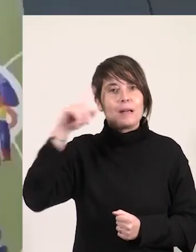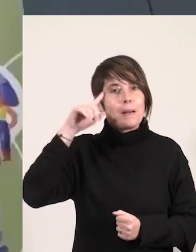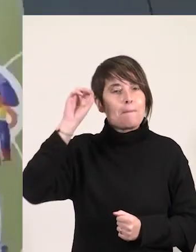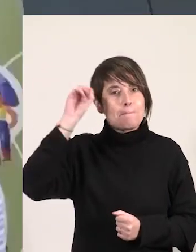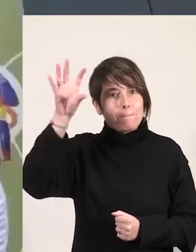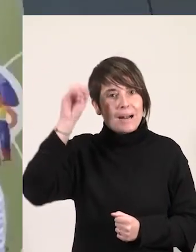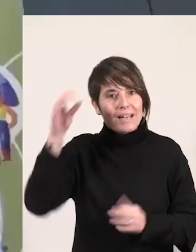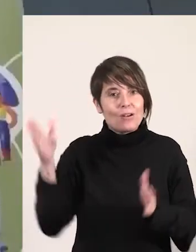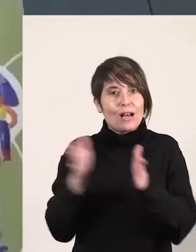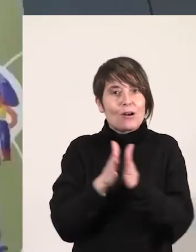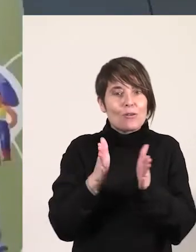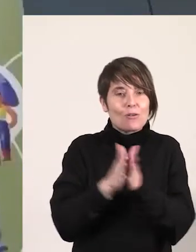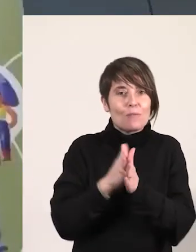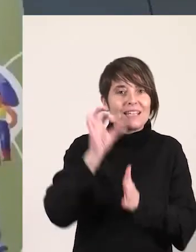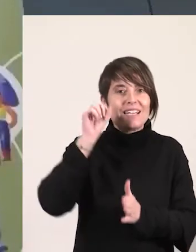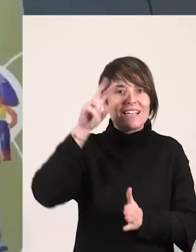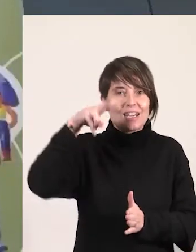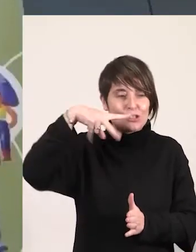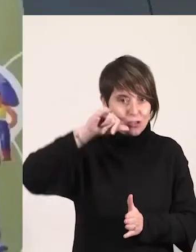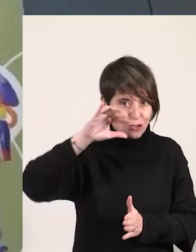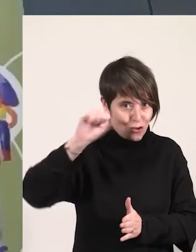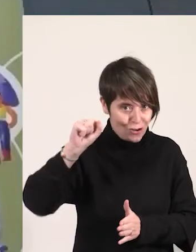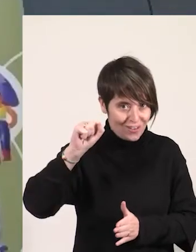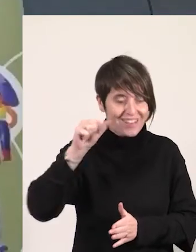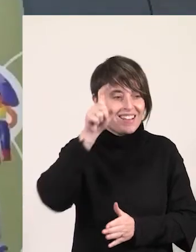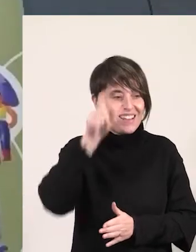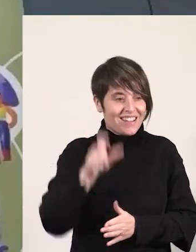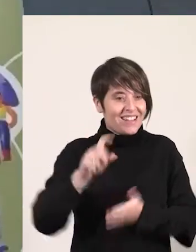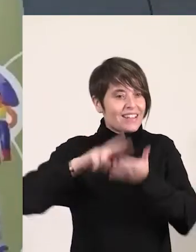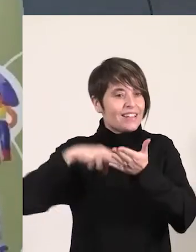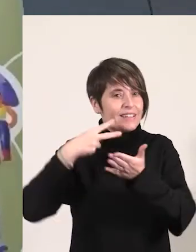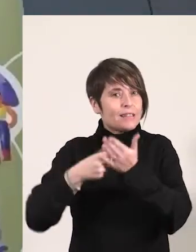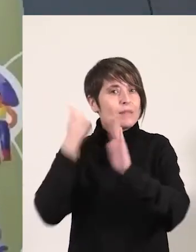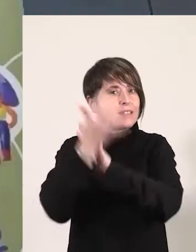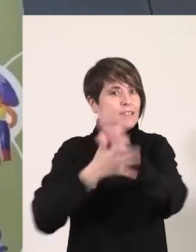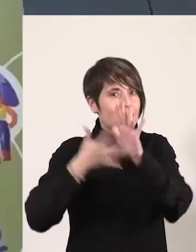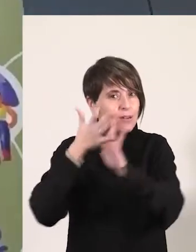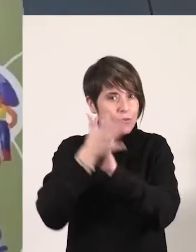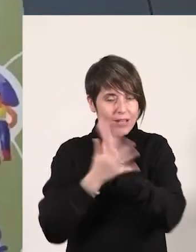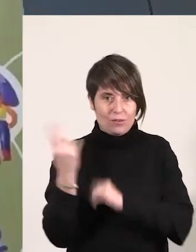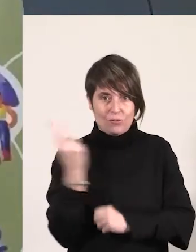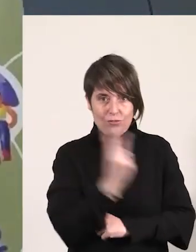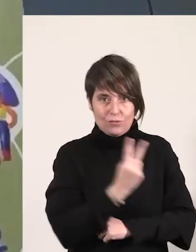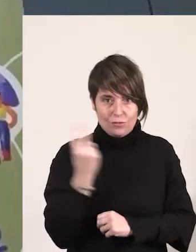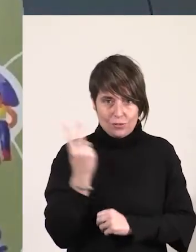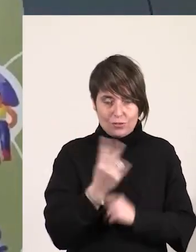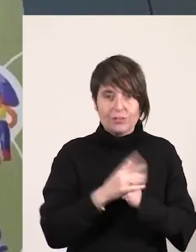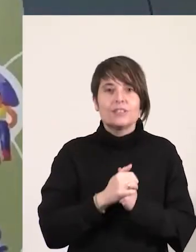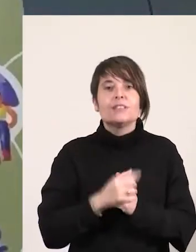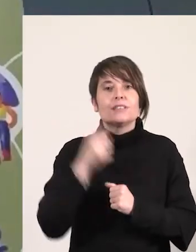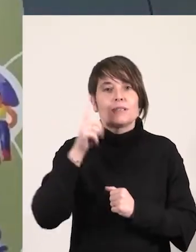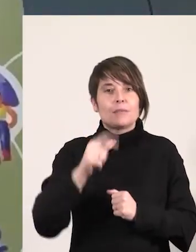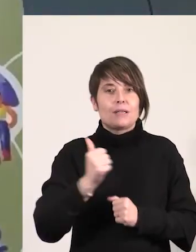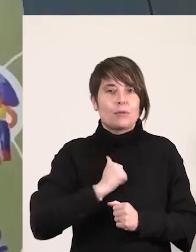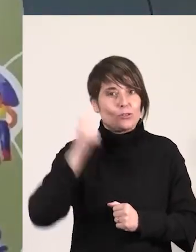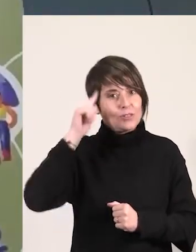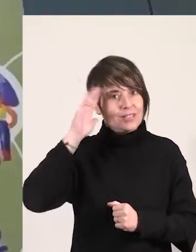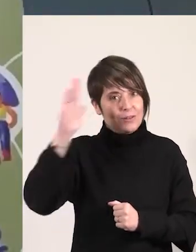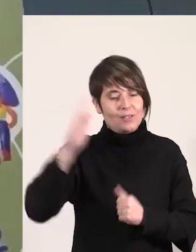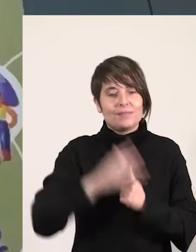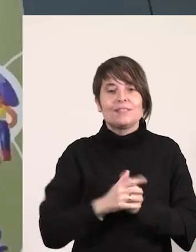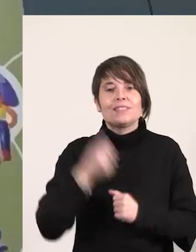Quiero saludar a Mariola y a mi tocaya Sonia, que son las dos personas que están haciendo intérprete de lengua de